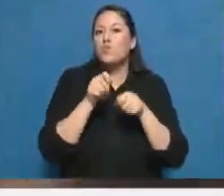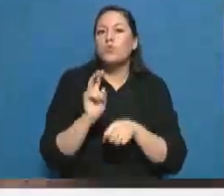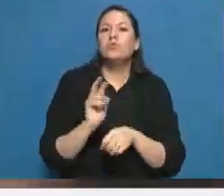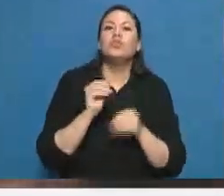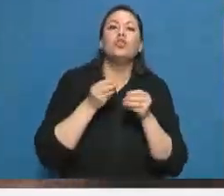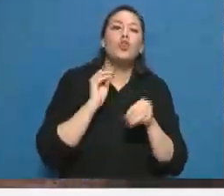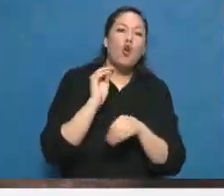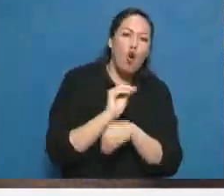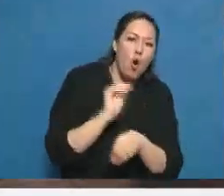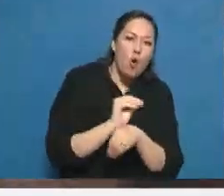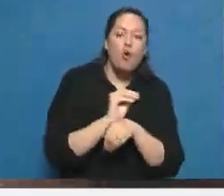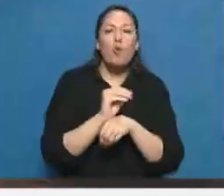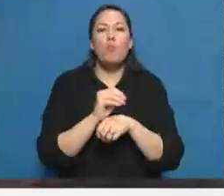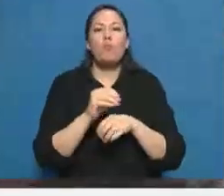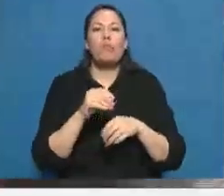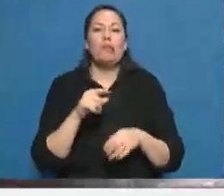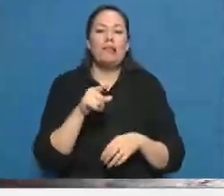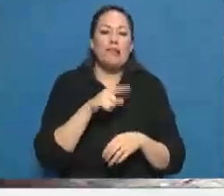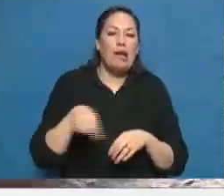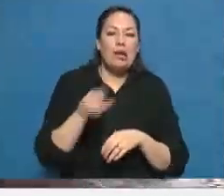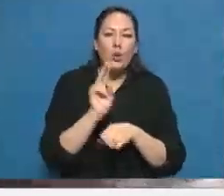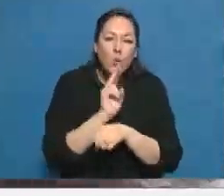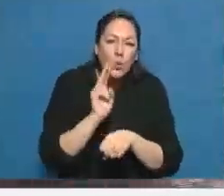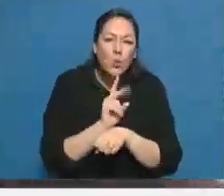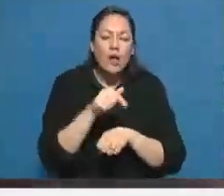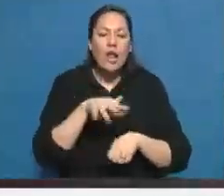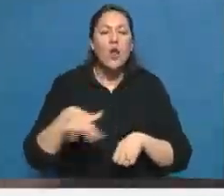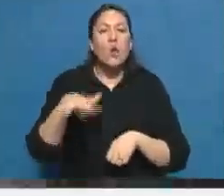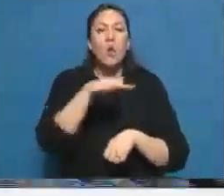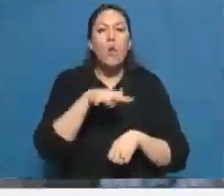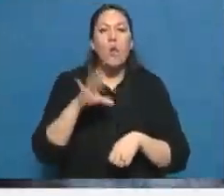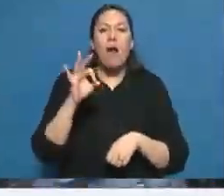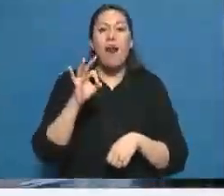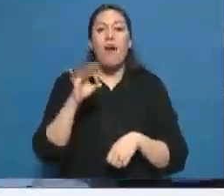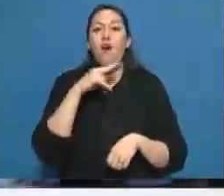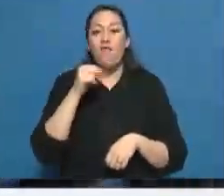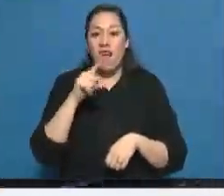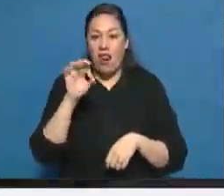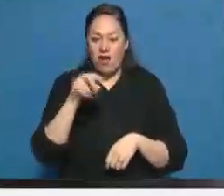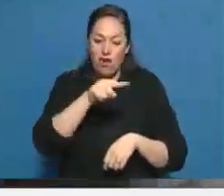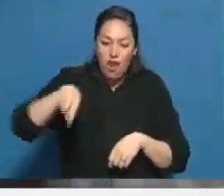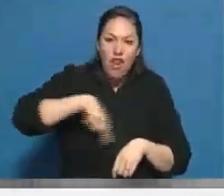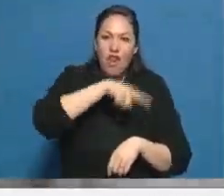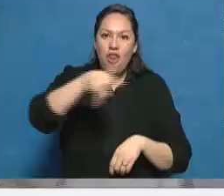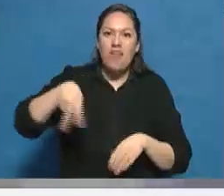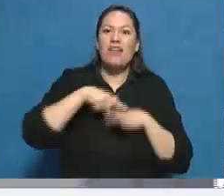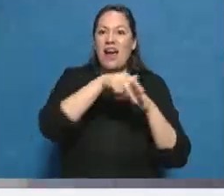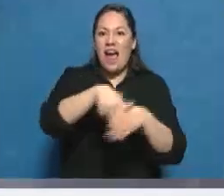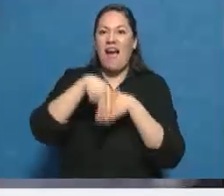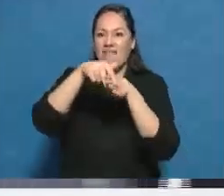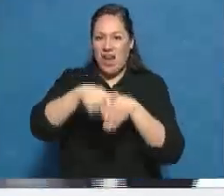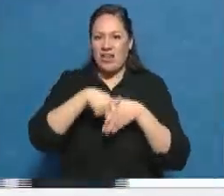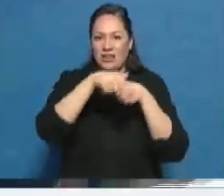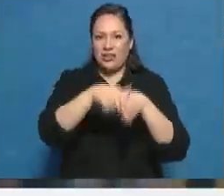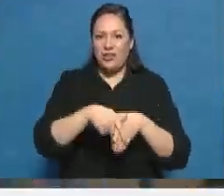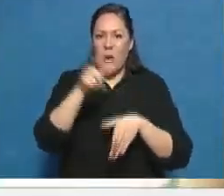alimentación, para el trabajo que hacen aquí también en el óvalo. Bueno, vamos a meternos acá donde sabemos ya hay